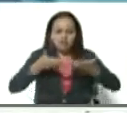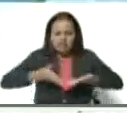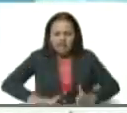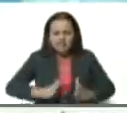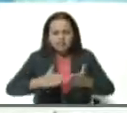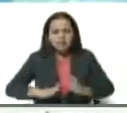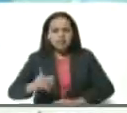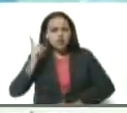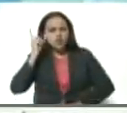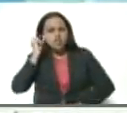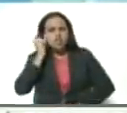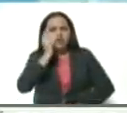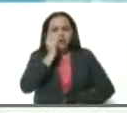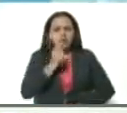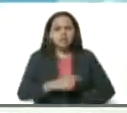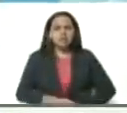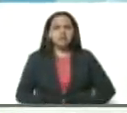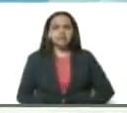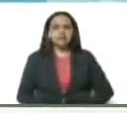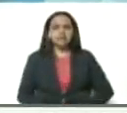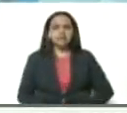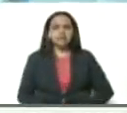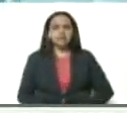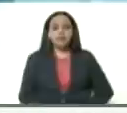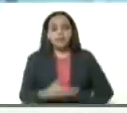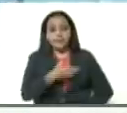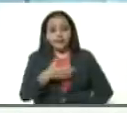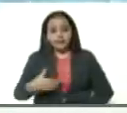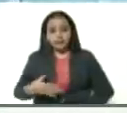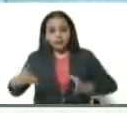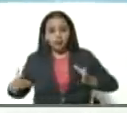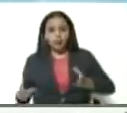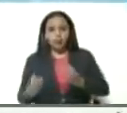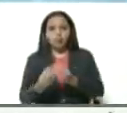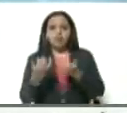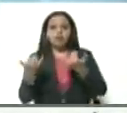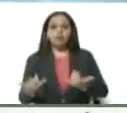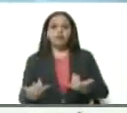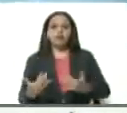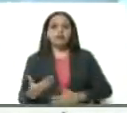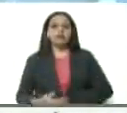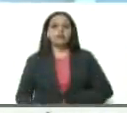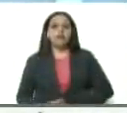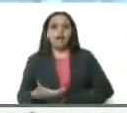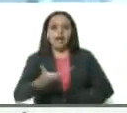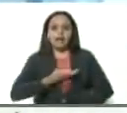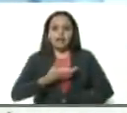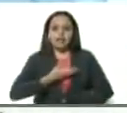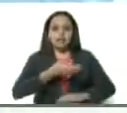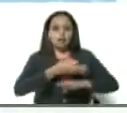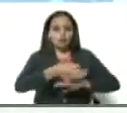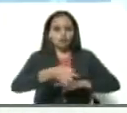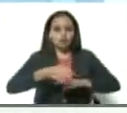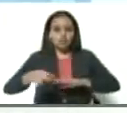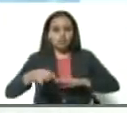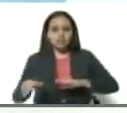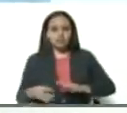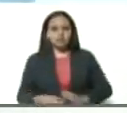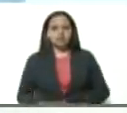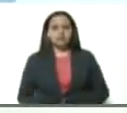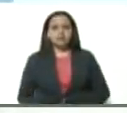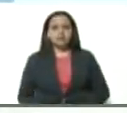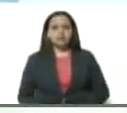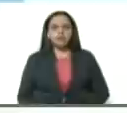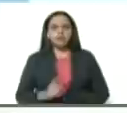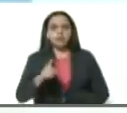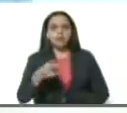Barinas. Bueno, presidente, me acompaña, además de la alcaldesa del municipio Alberto Arbelo Torrealba,